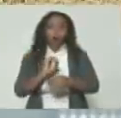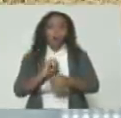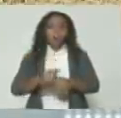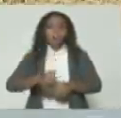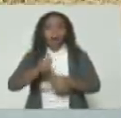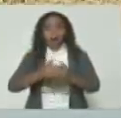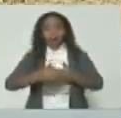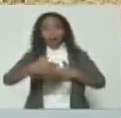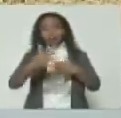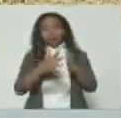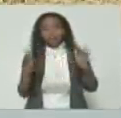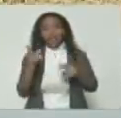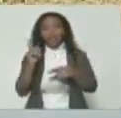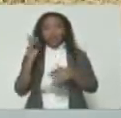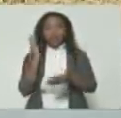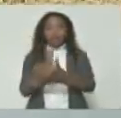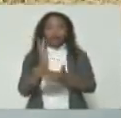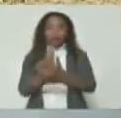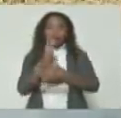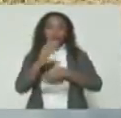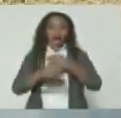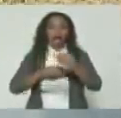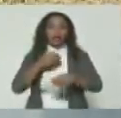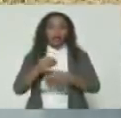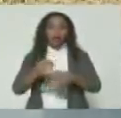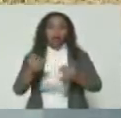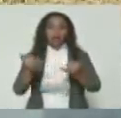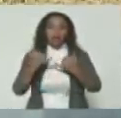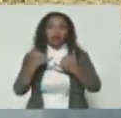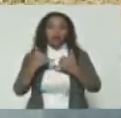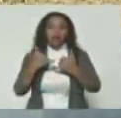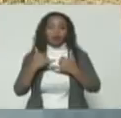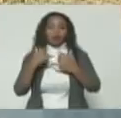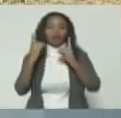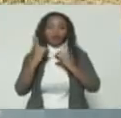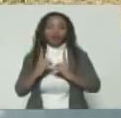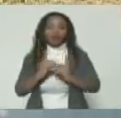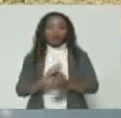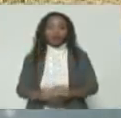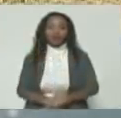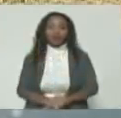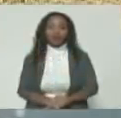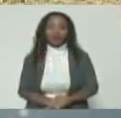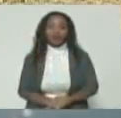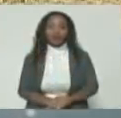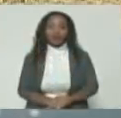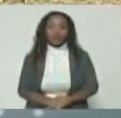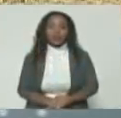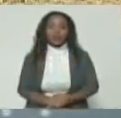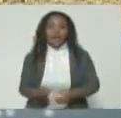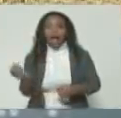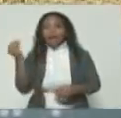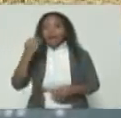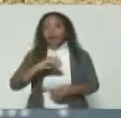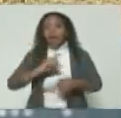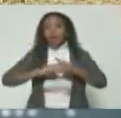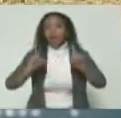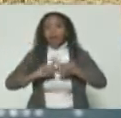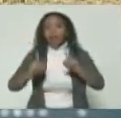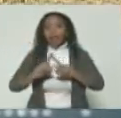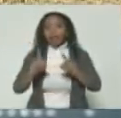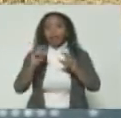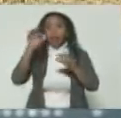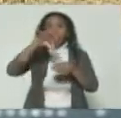extendido, siempre fue concebido como autosustentable. Y además como diversidad de